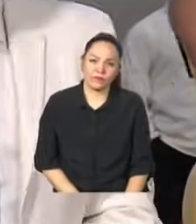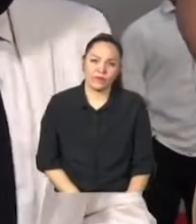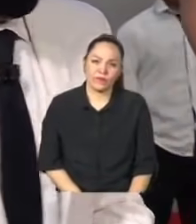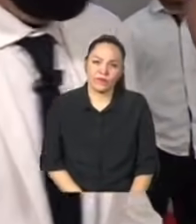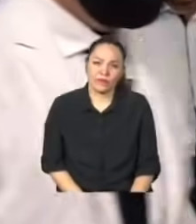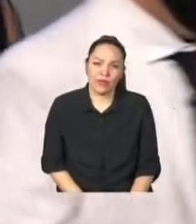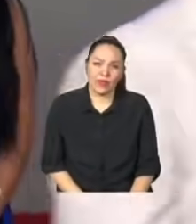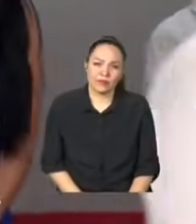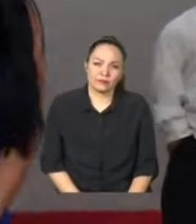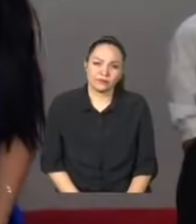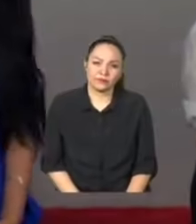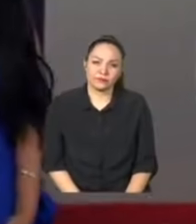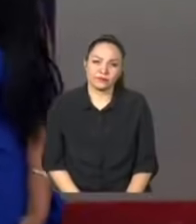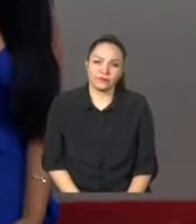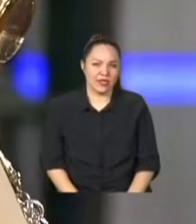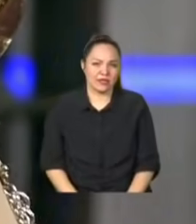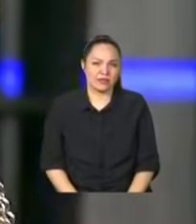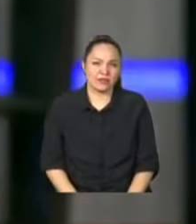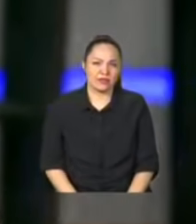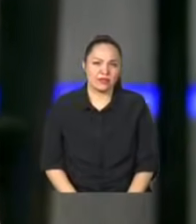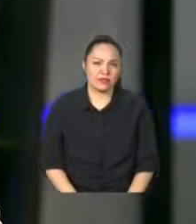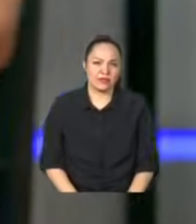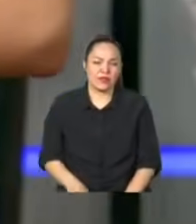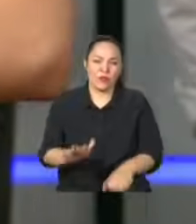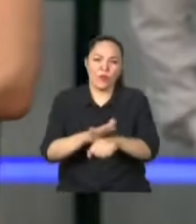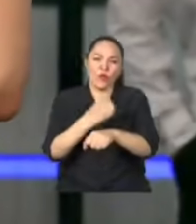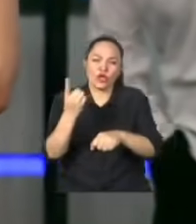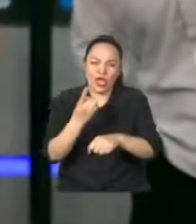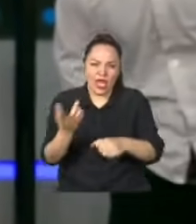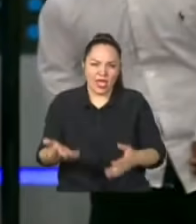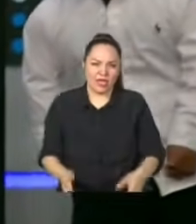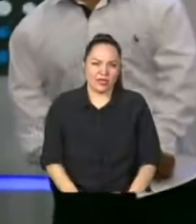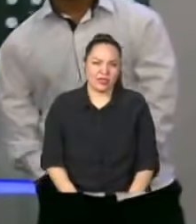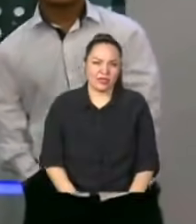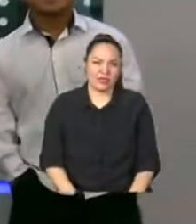digo, no soy. Entonces...